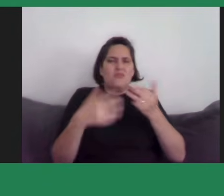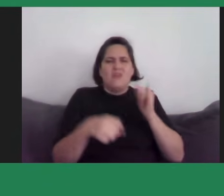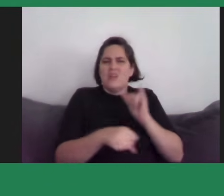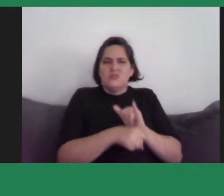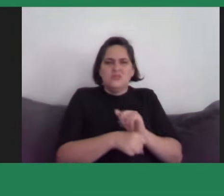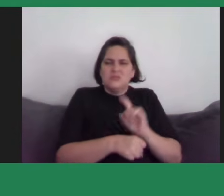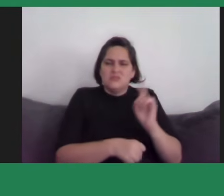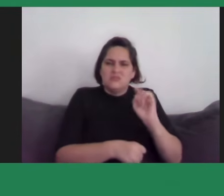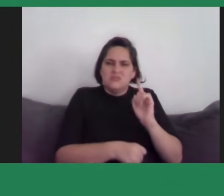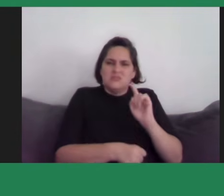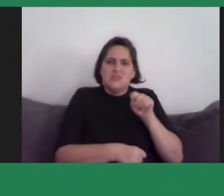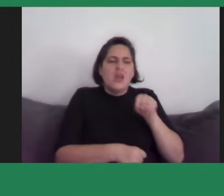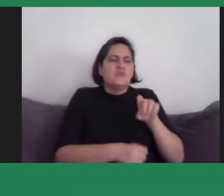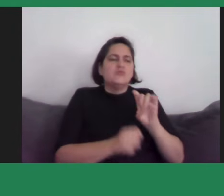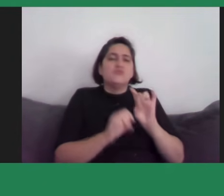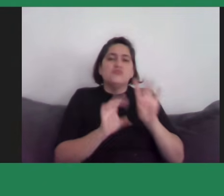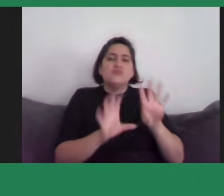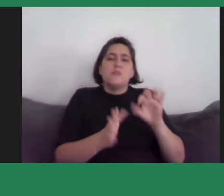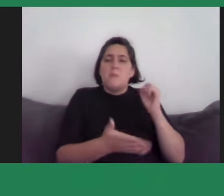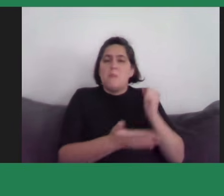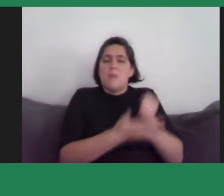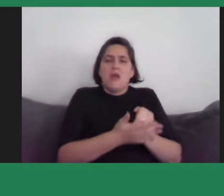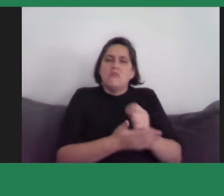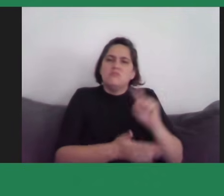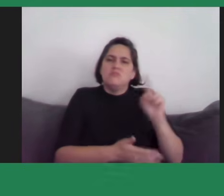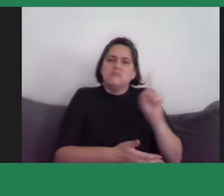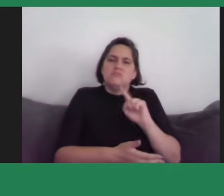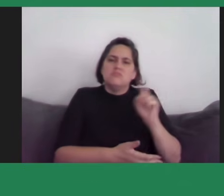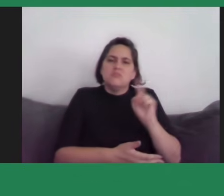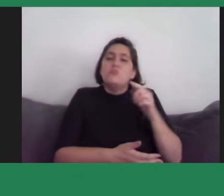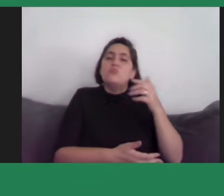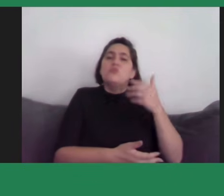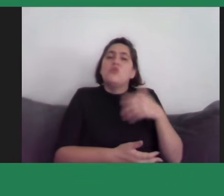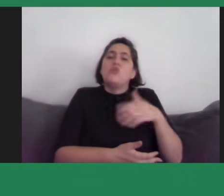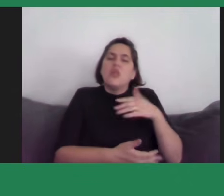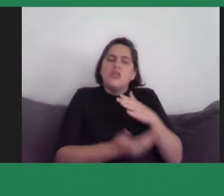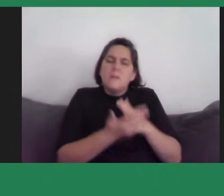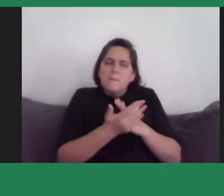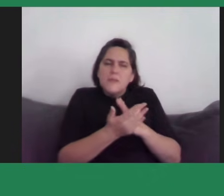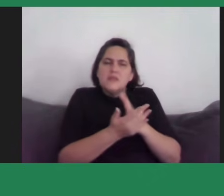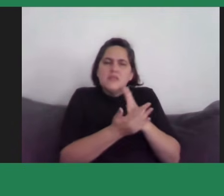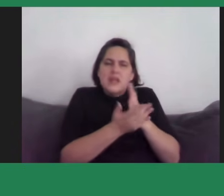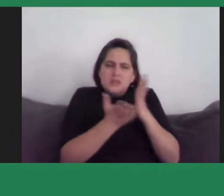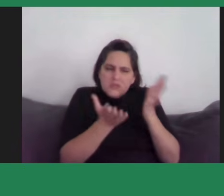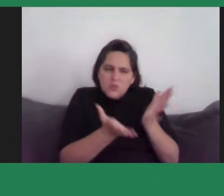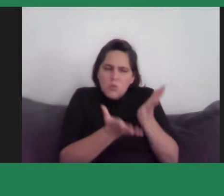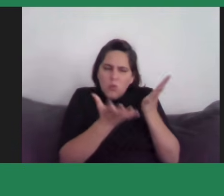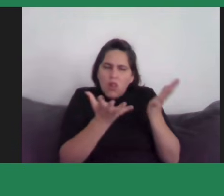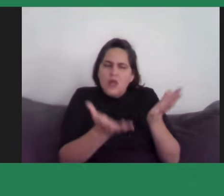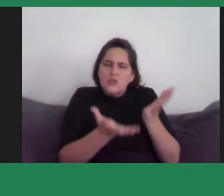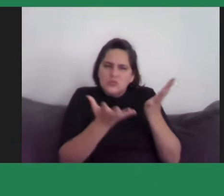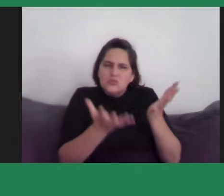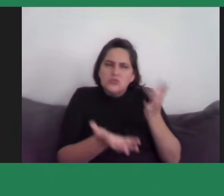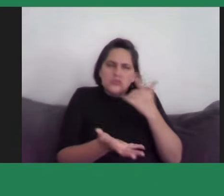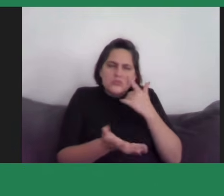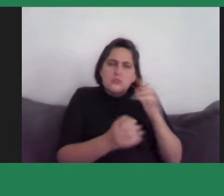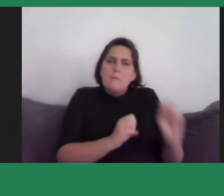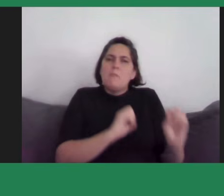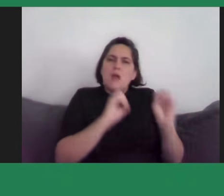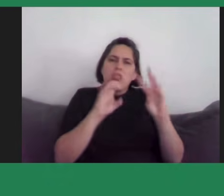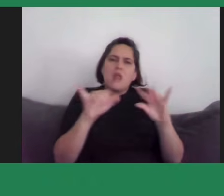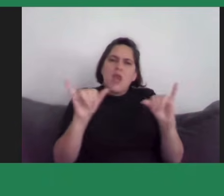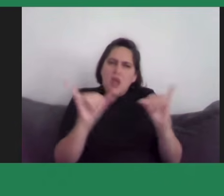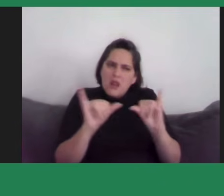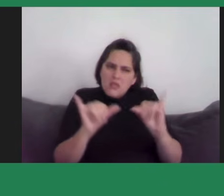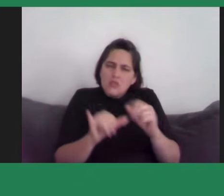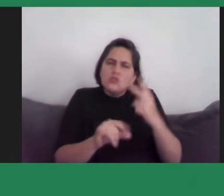ponerle etiqueta diagnóstica, sino que es muy importante iniciar la estimulación temprana. Mandarlo a jardín infantil 2 meses,